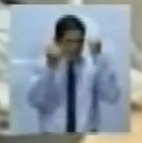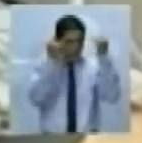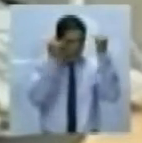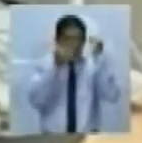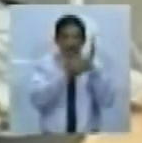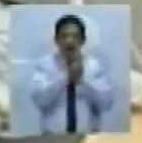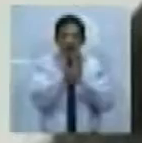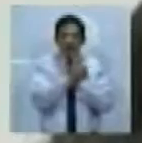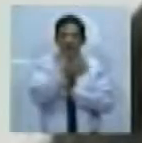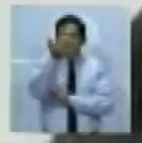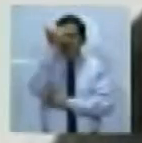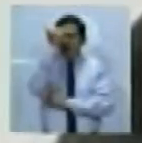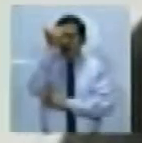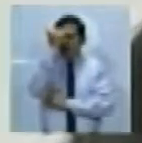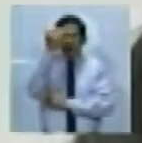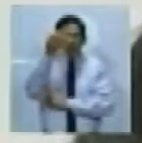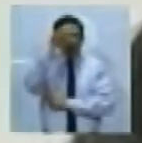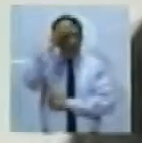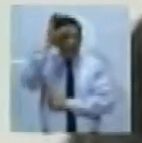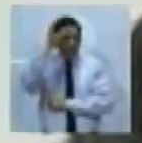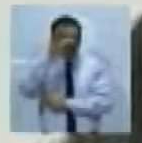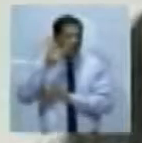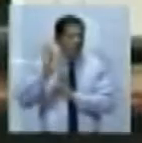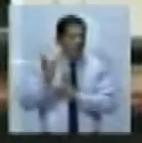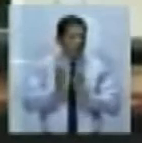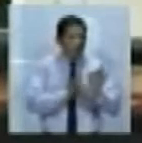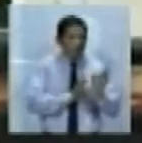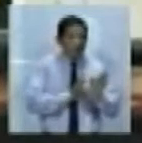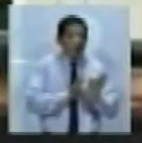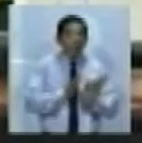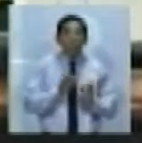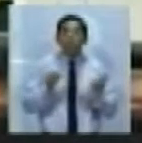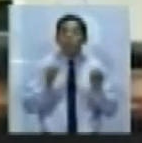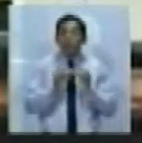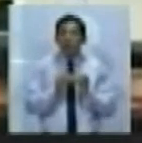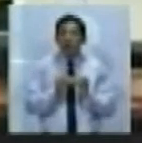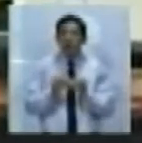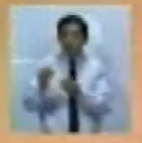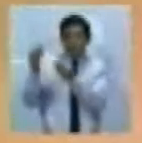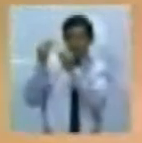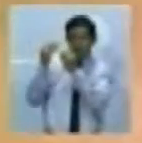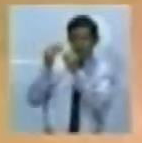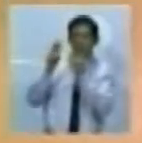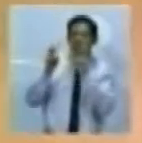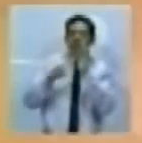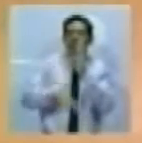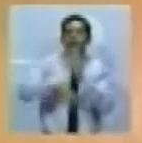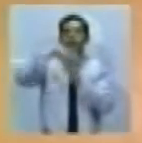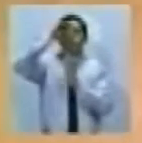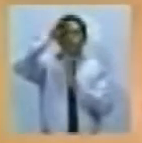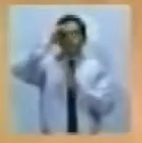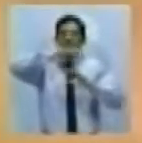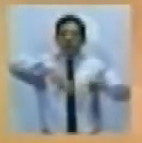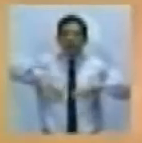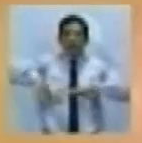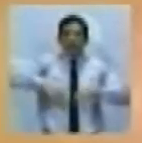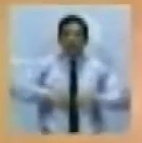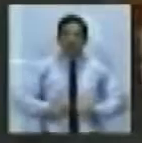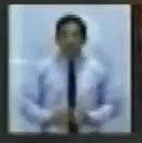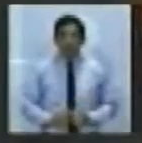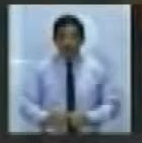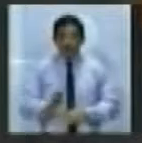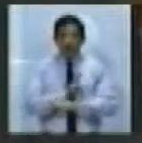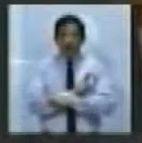habilidades, conocimientos y conceptos, teorías y estrategias recibidas en la asignatura de emprendimiento y gestión.